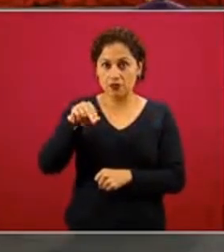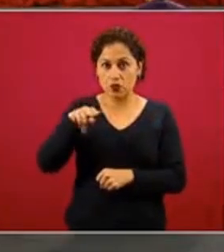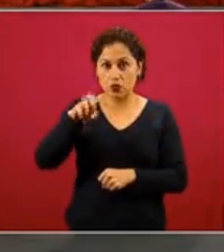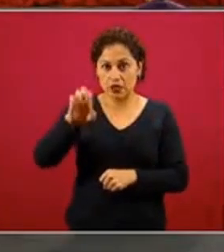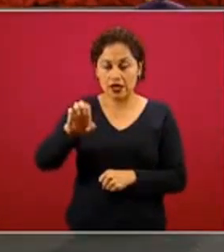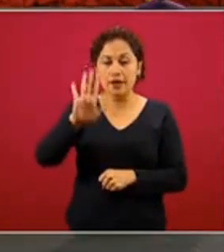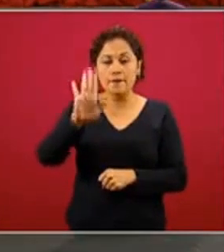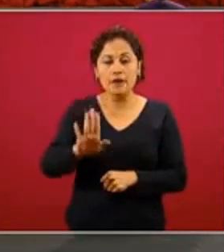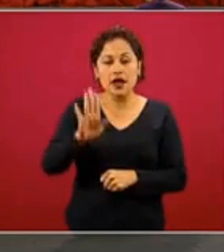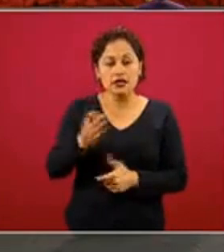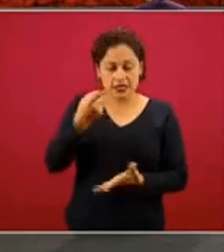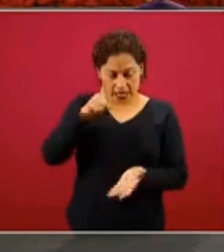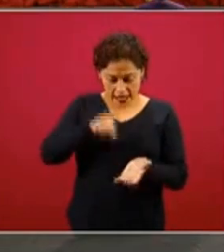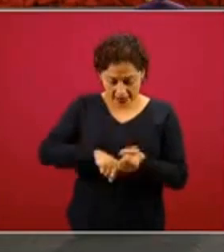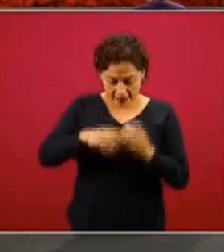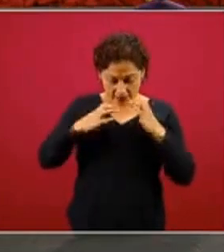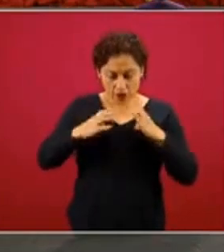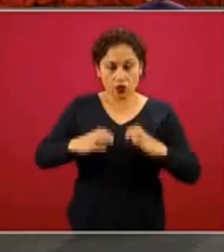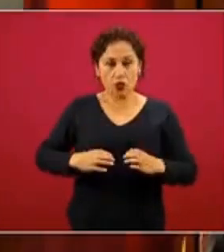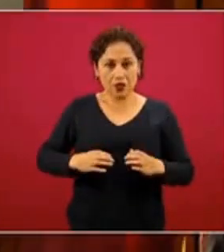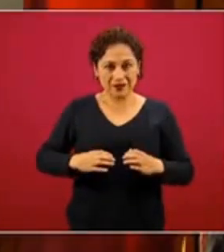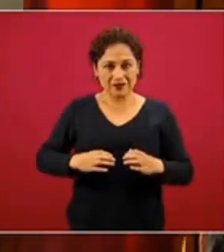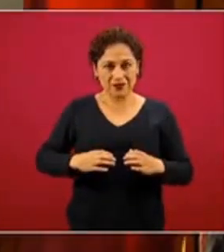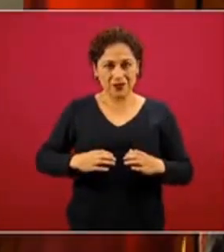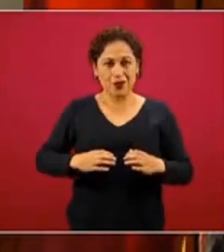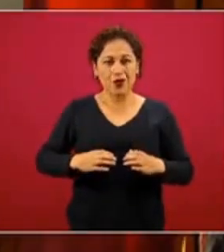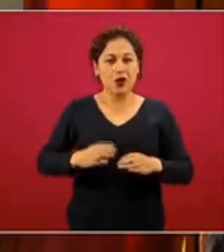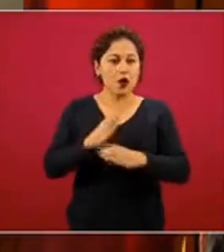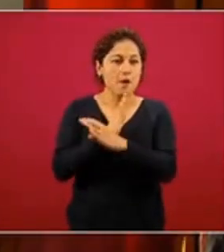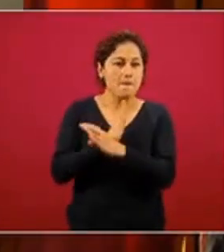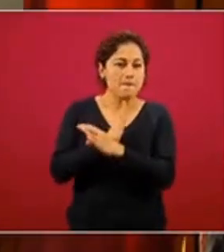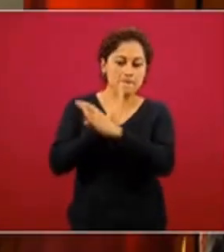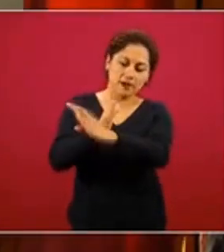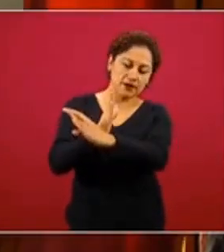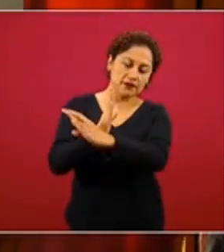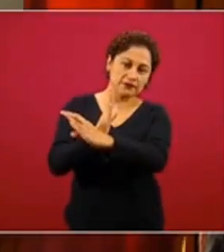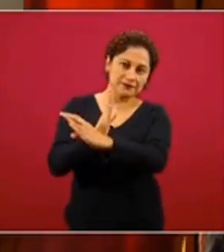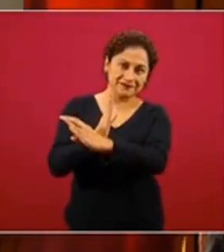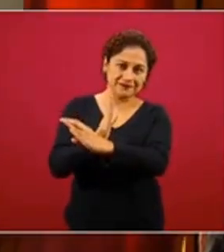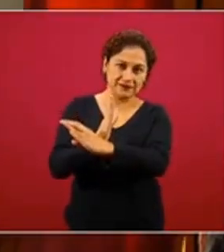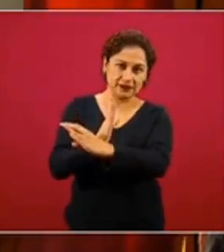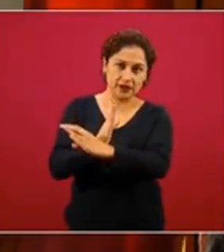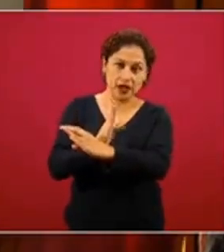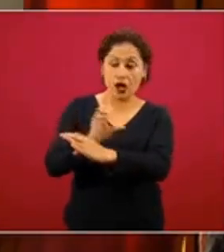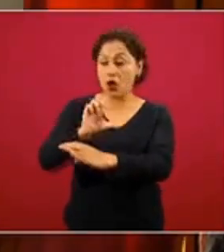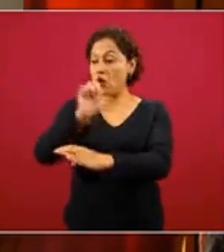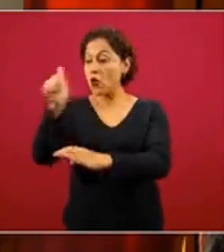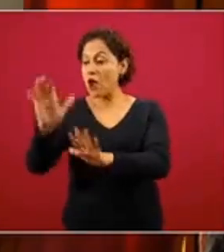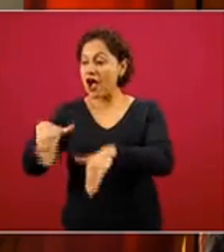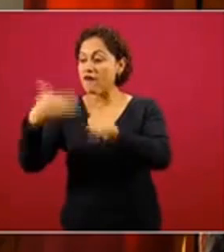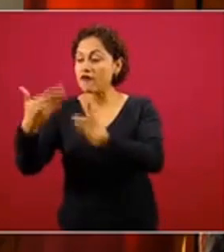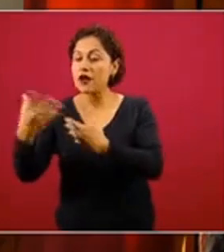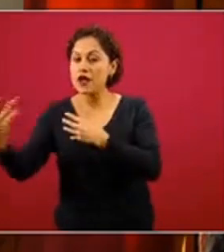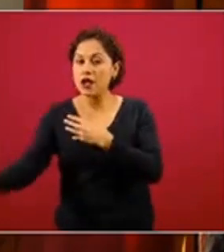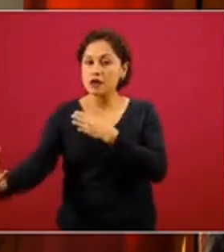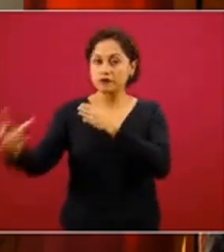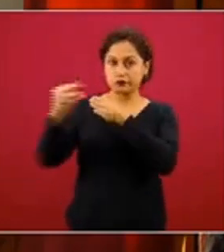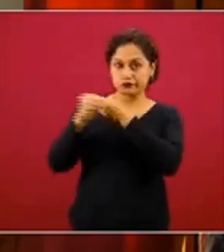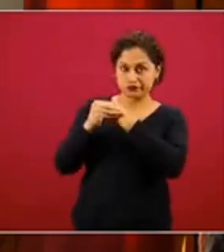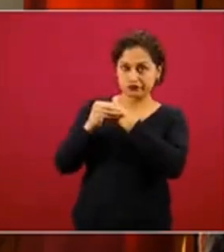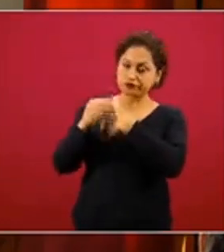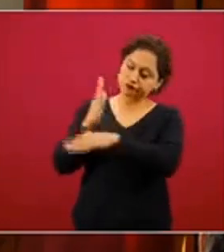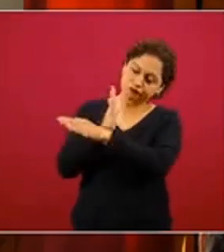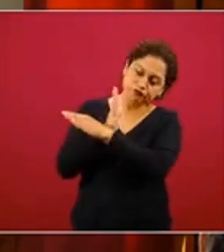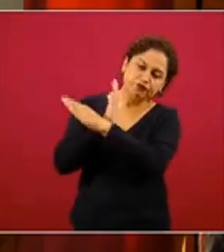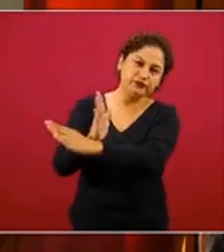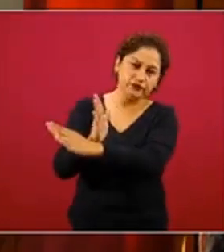cerradura. Nada entra al sistema inmune si no cumple con ese requisito. Y el virus que